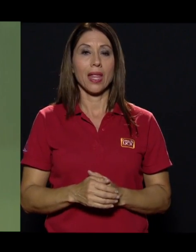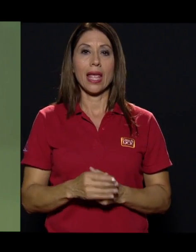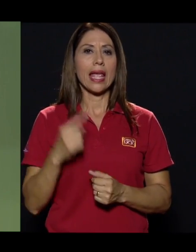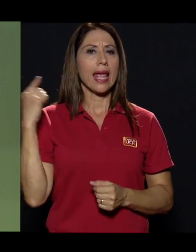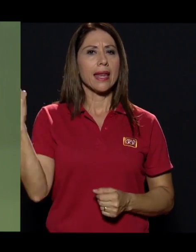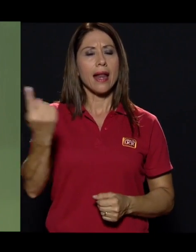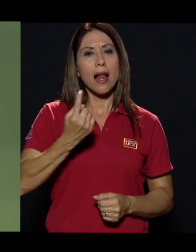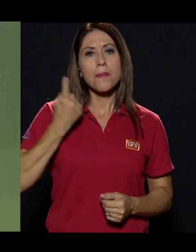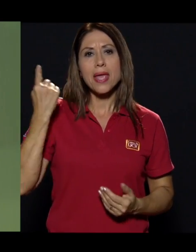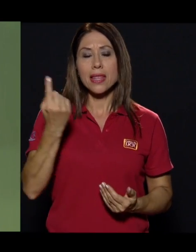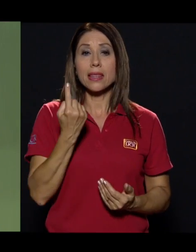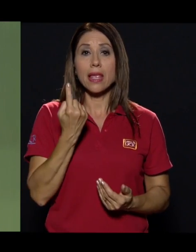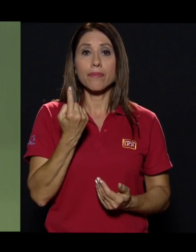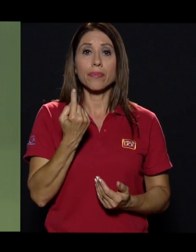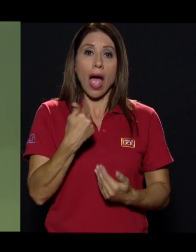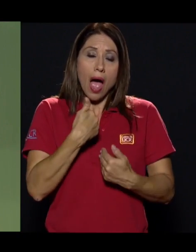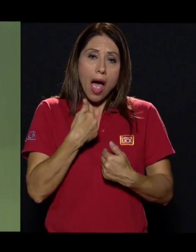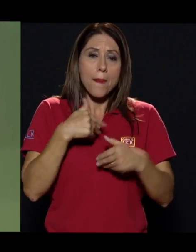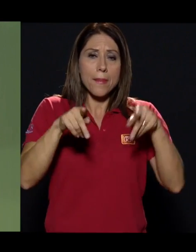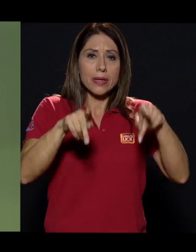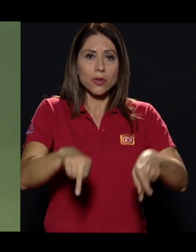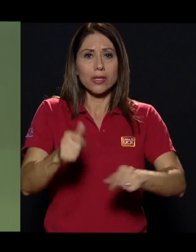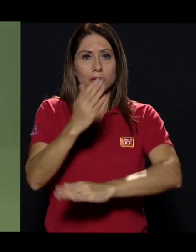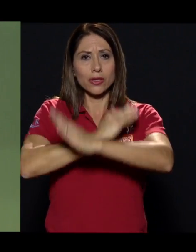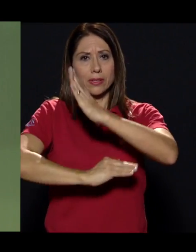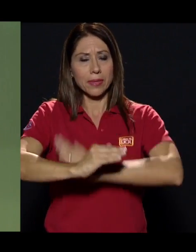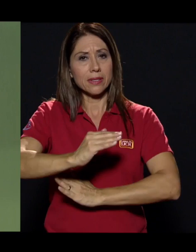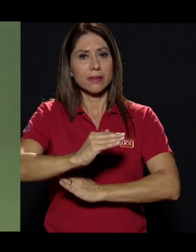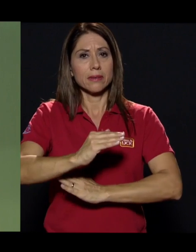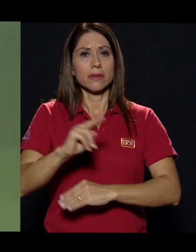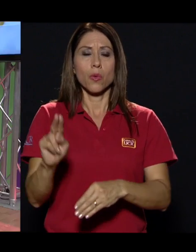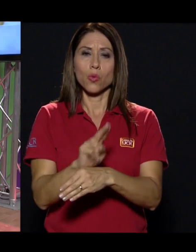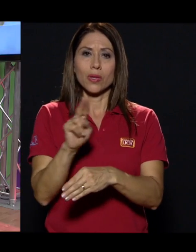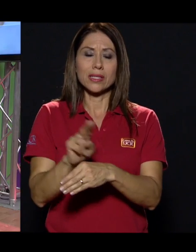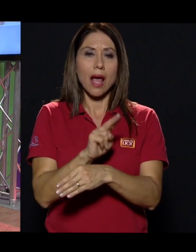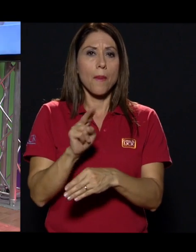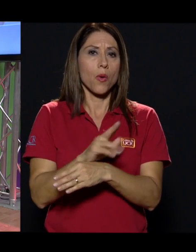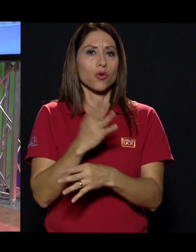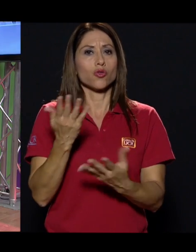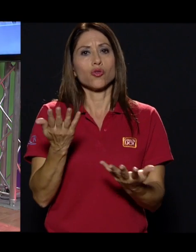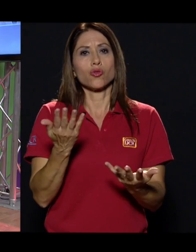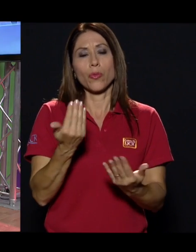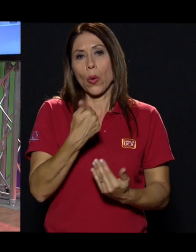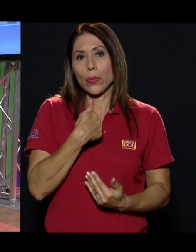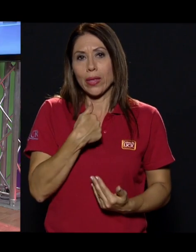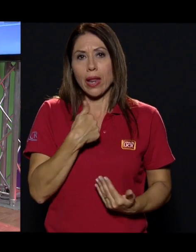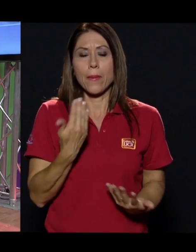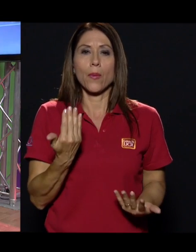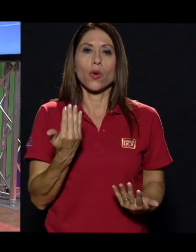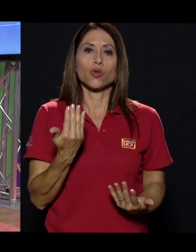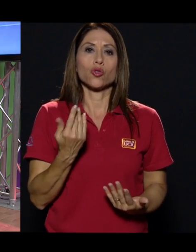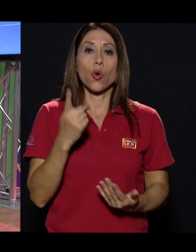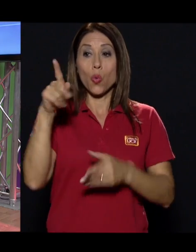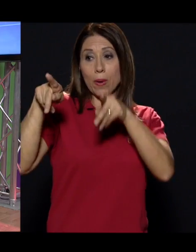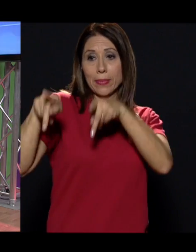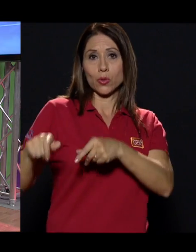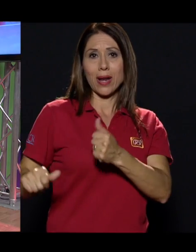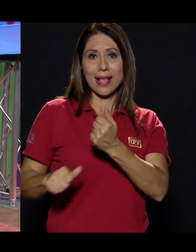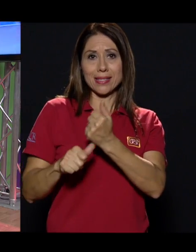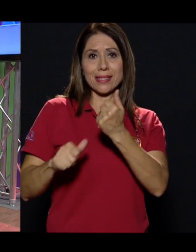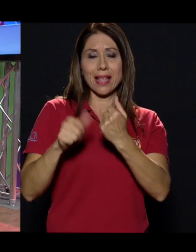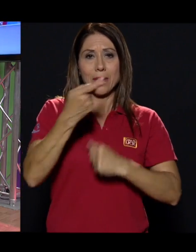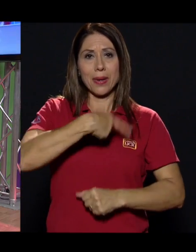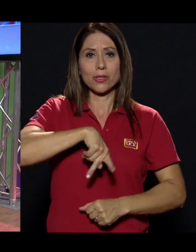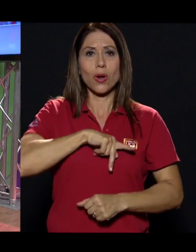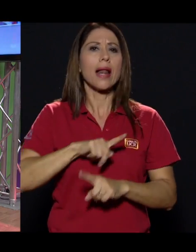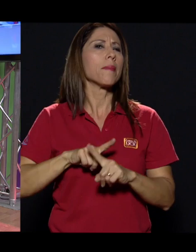¿verdad? Generalmente, habemos personas con discapacidad que utilizamos o que tenemos un